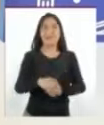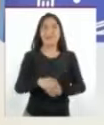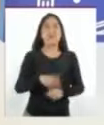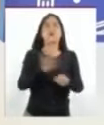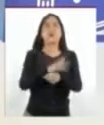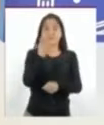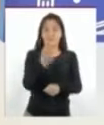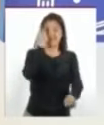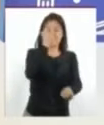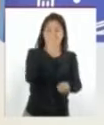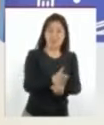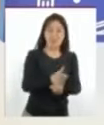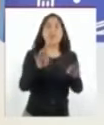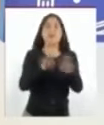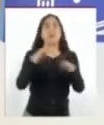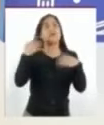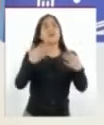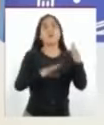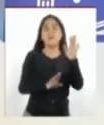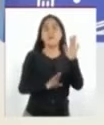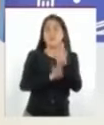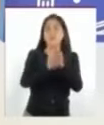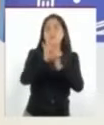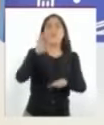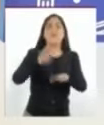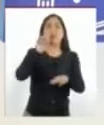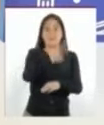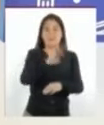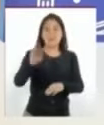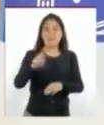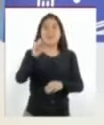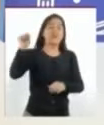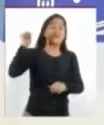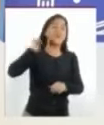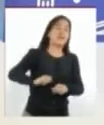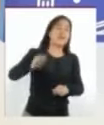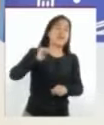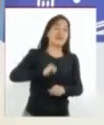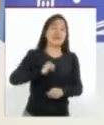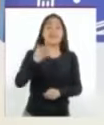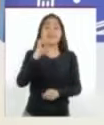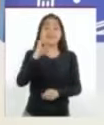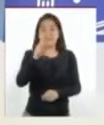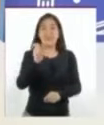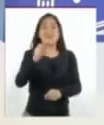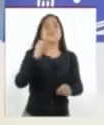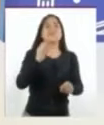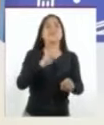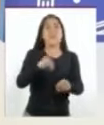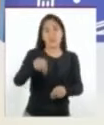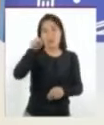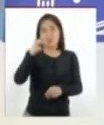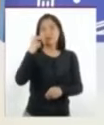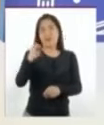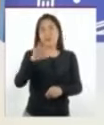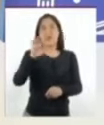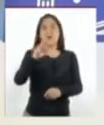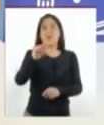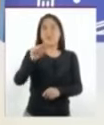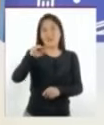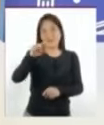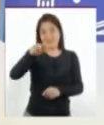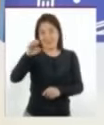su descubrimiento supera las fechas de los hallazgos de vestigios arqueológicos del norte del continente.